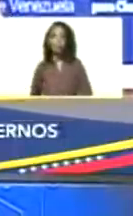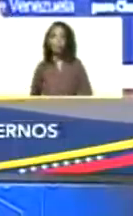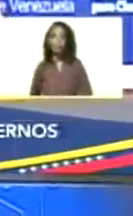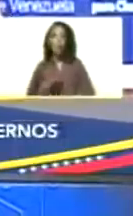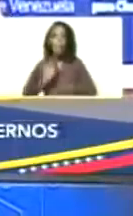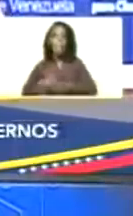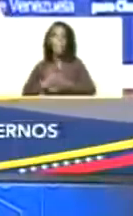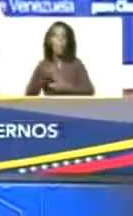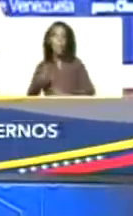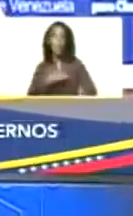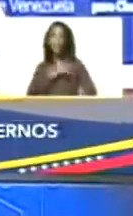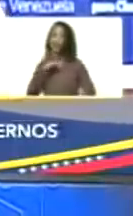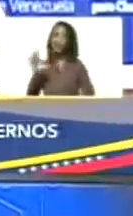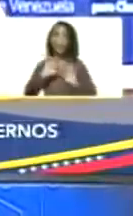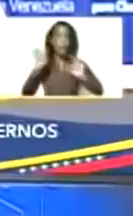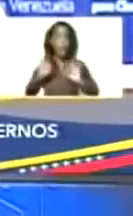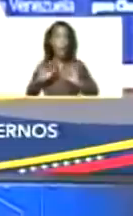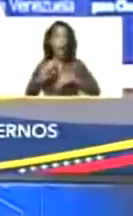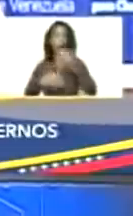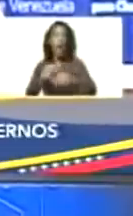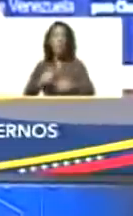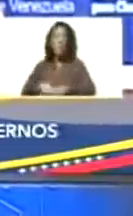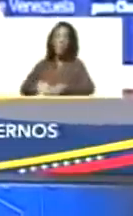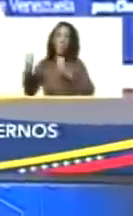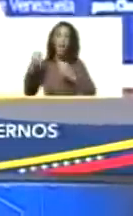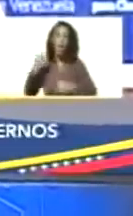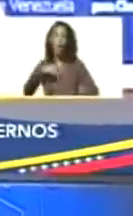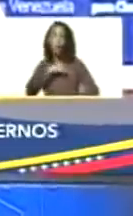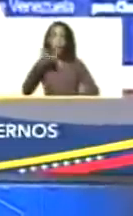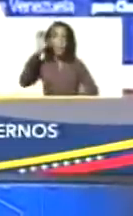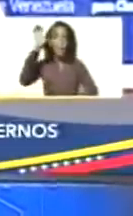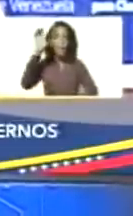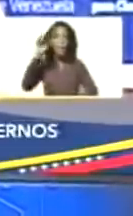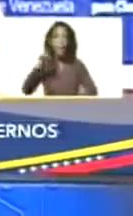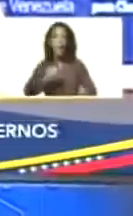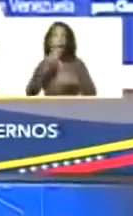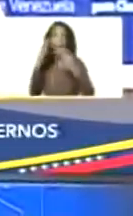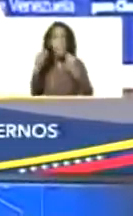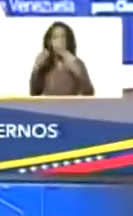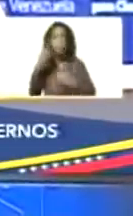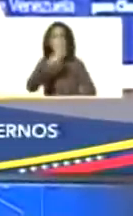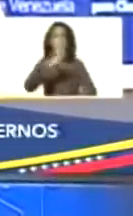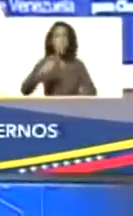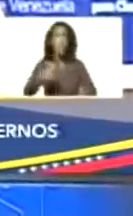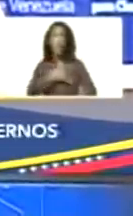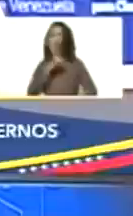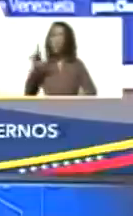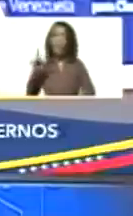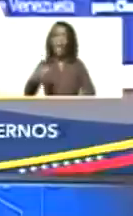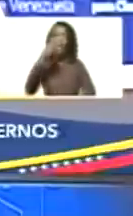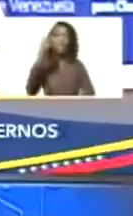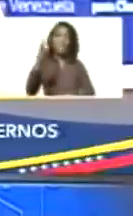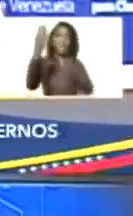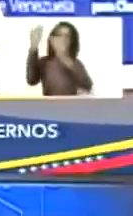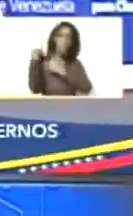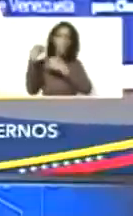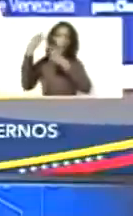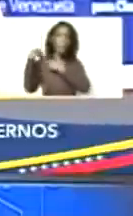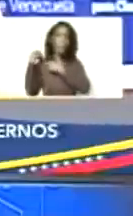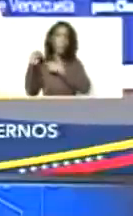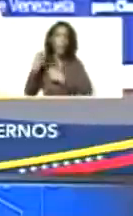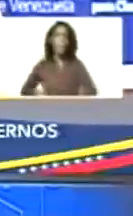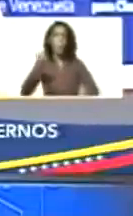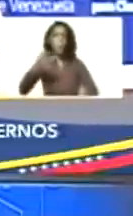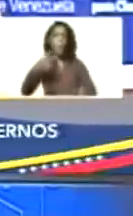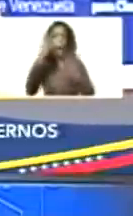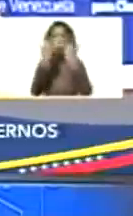Porque la indolencia le hace mucho daño a nuestro país. Y hay mucha gente indolente en cargos importantes en la